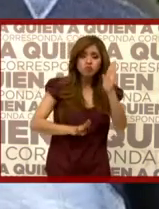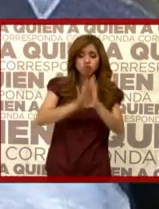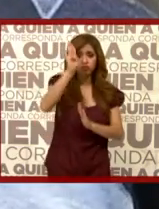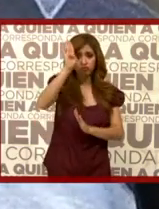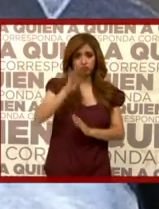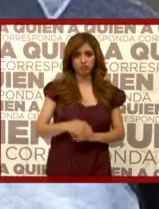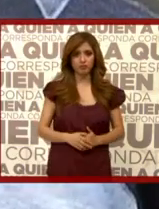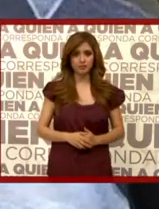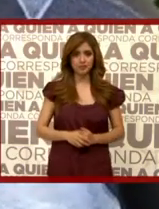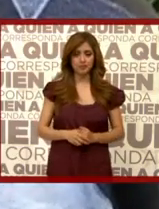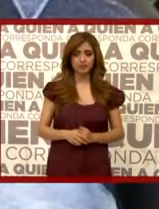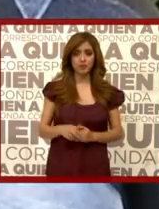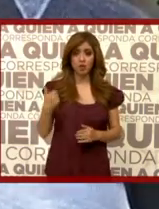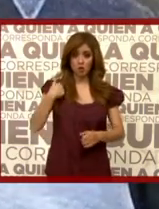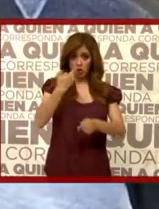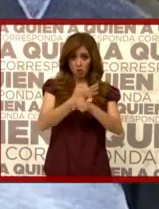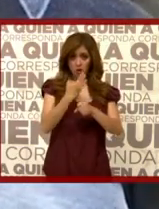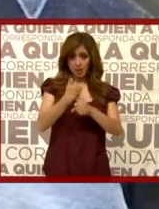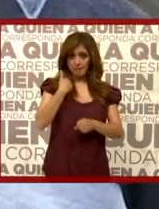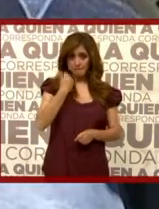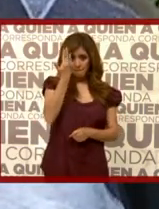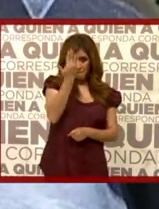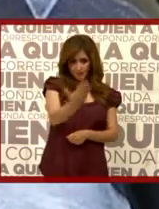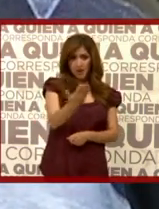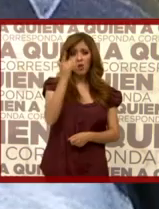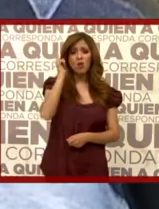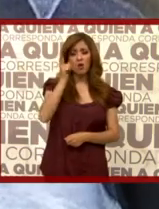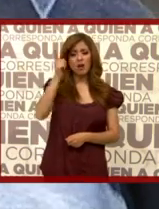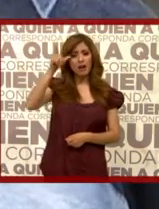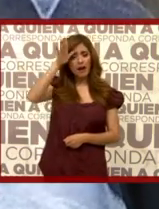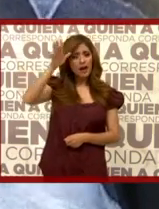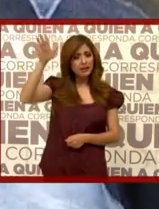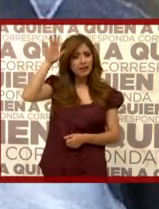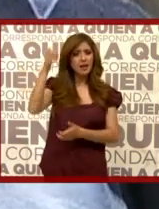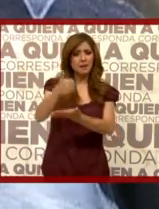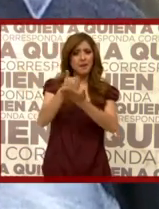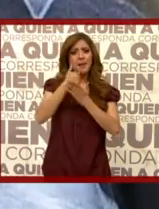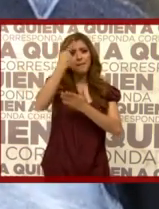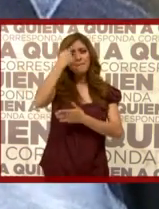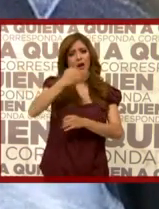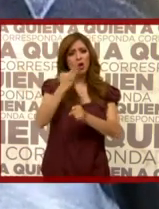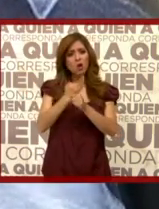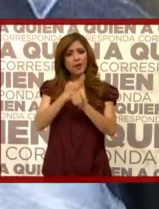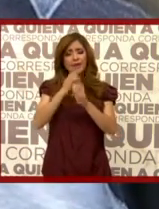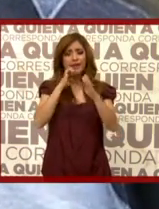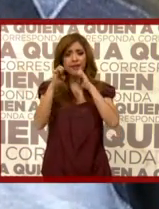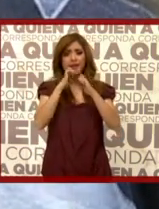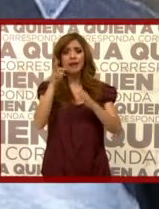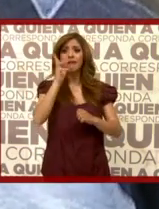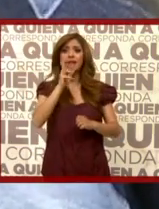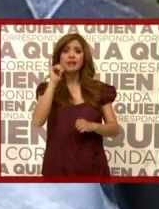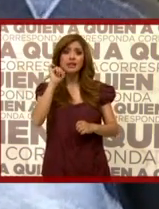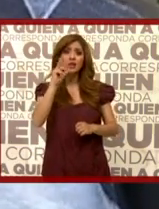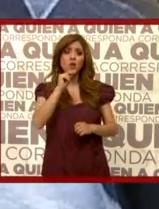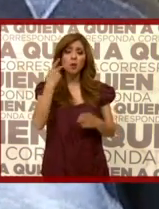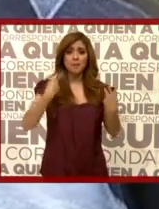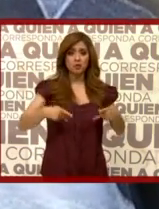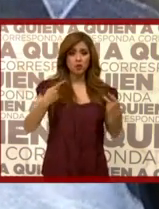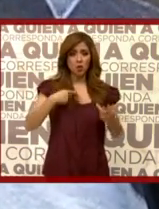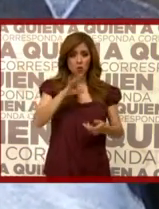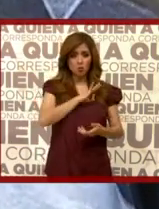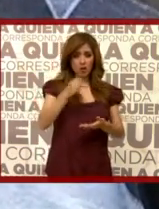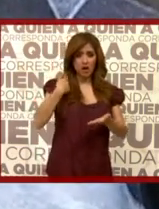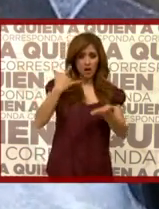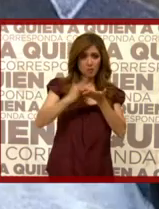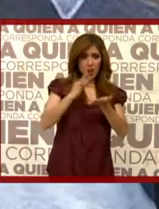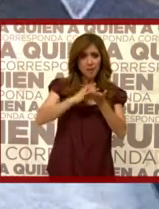por eso es que pido la ayuda aquí a Galateo y Azteca, que me venga a hacer esta entrevista para ver si hay personas que me echen la mano para